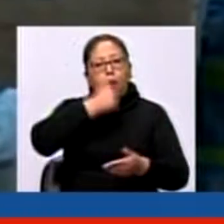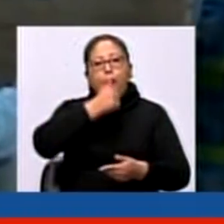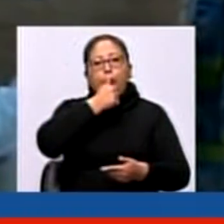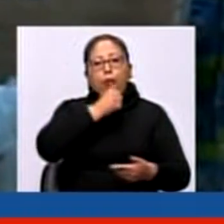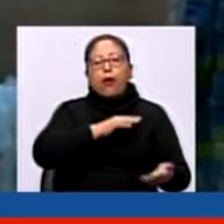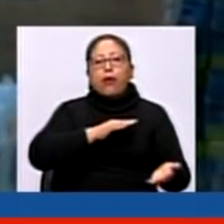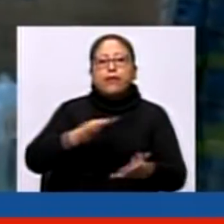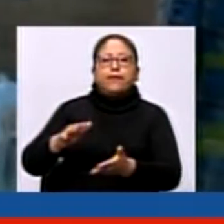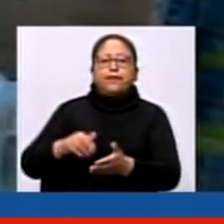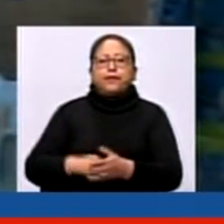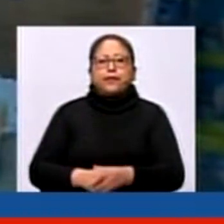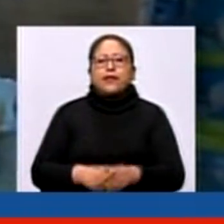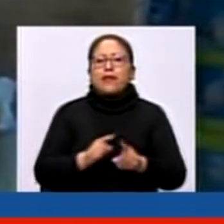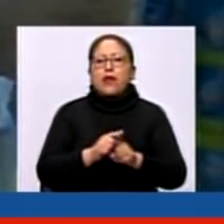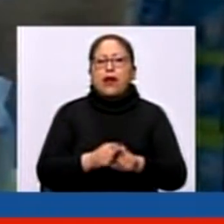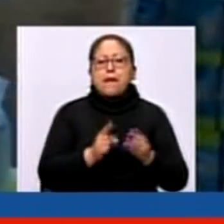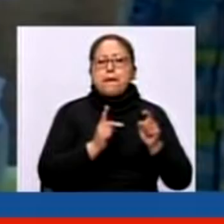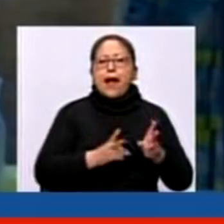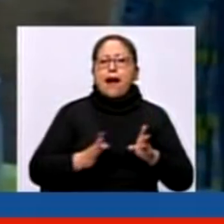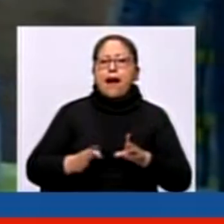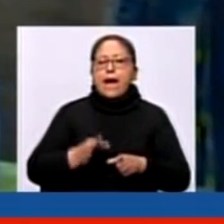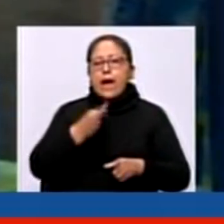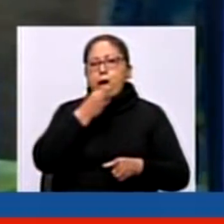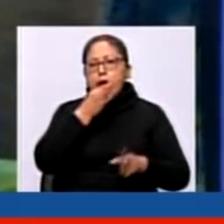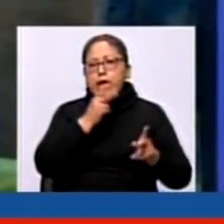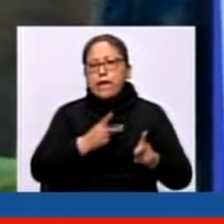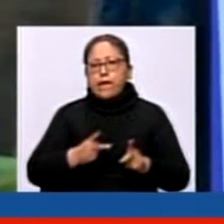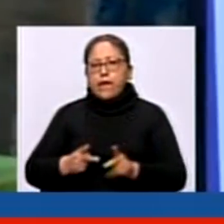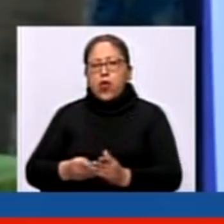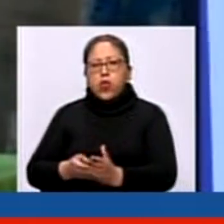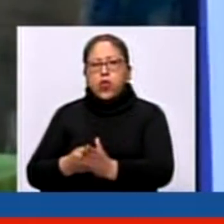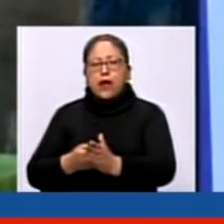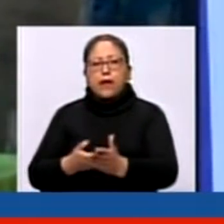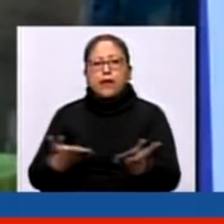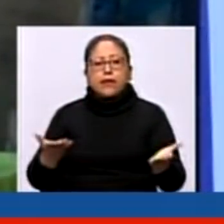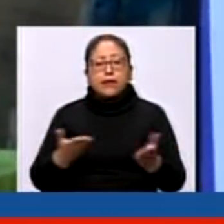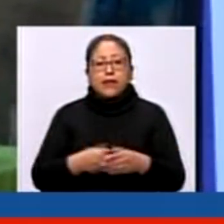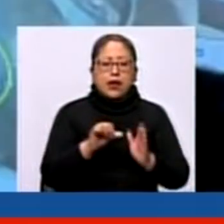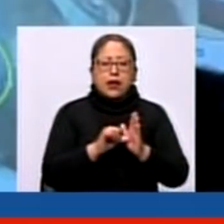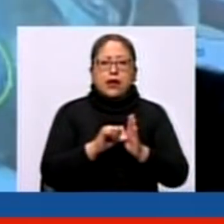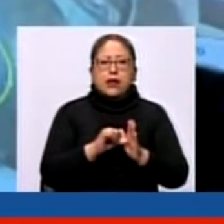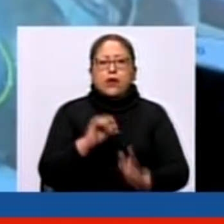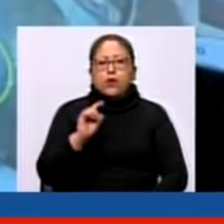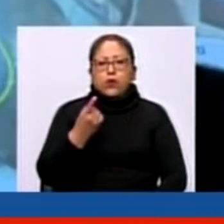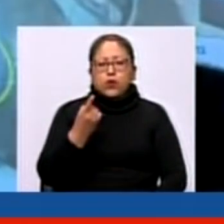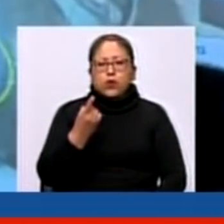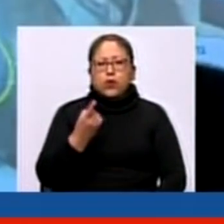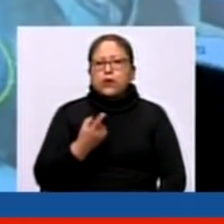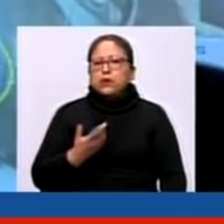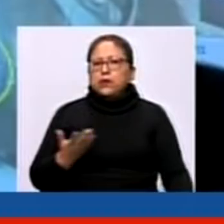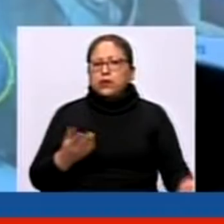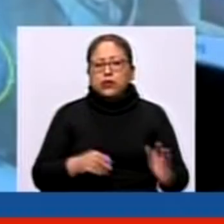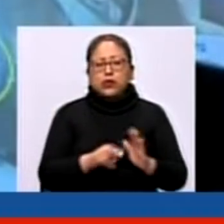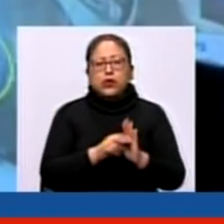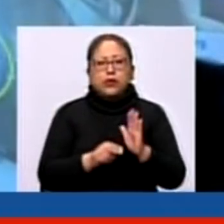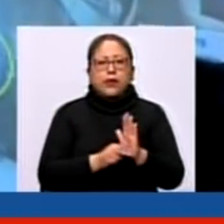que se encontró en los depósitos de la policía de Bolivia. Ese es un dato fundamental. Por